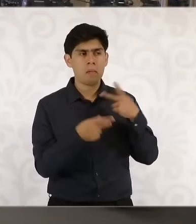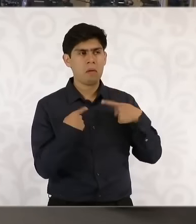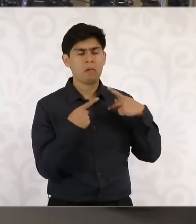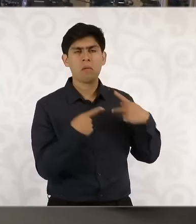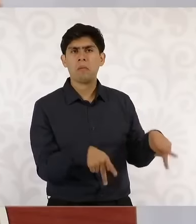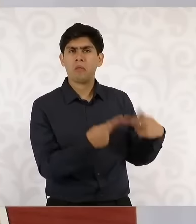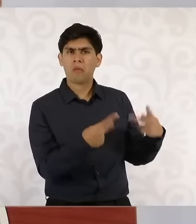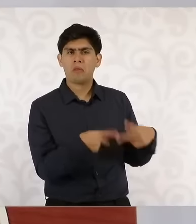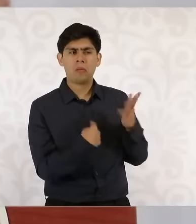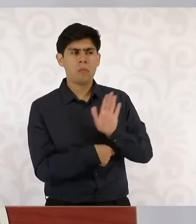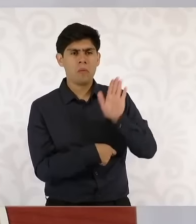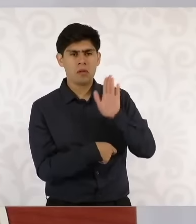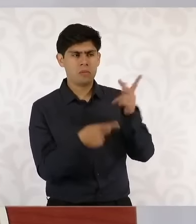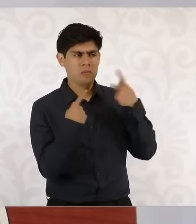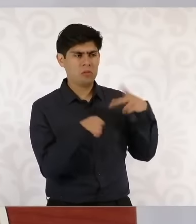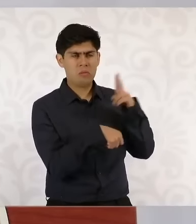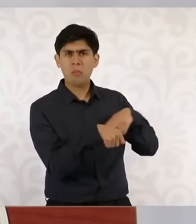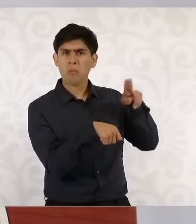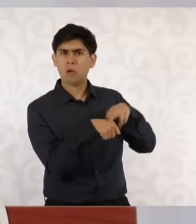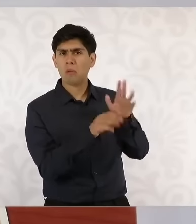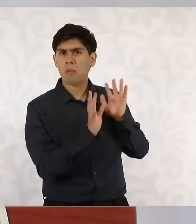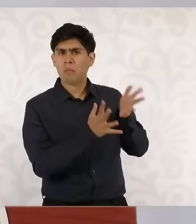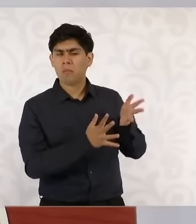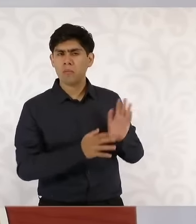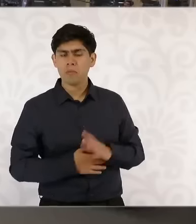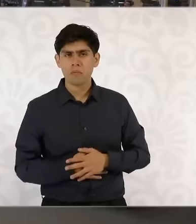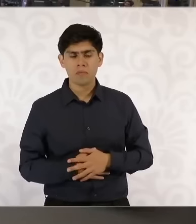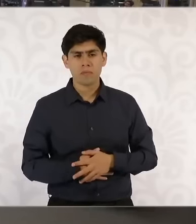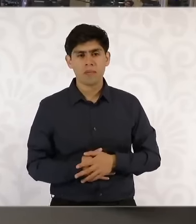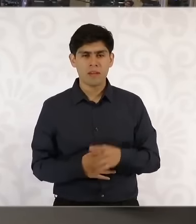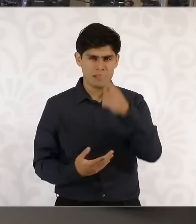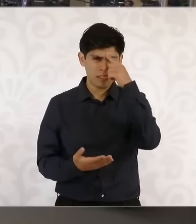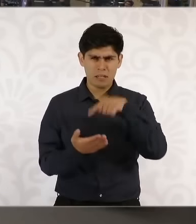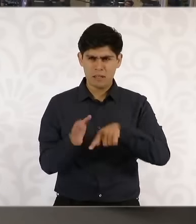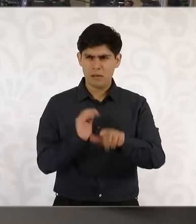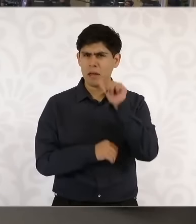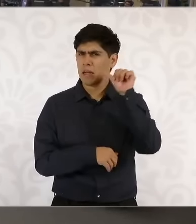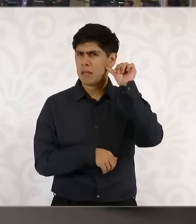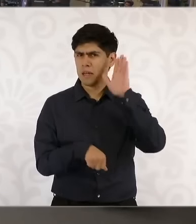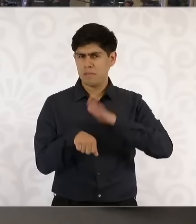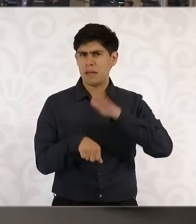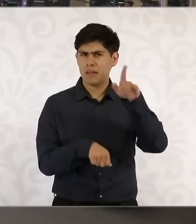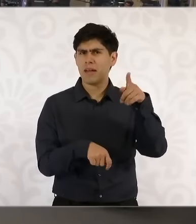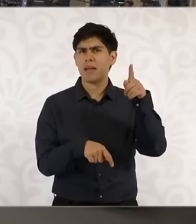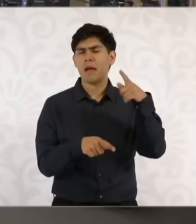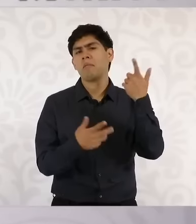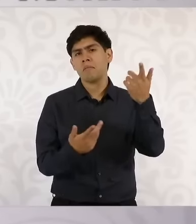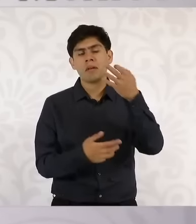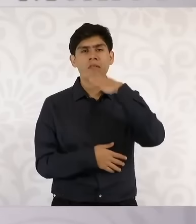Bueno, ayer el Zócalo creo que se llenó más con el baile del, ¿cómo? El festival del danzón, que lo